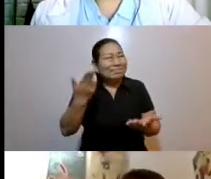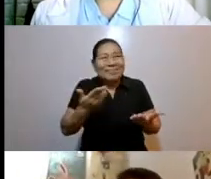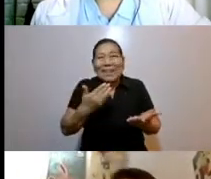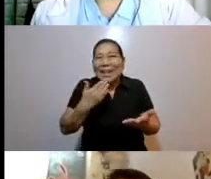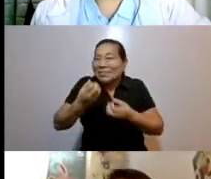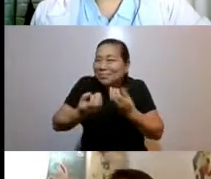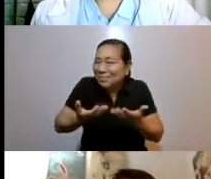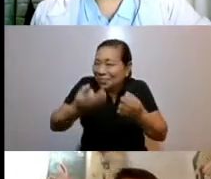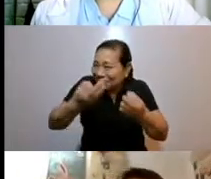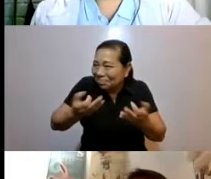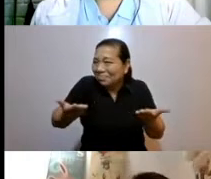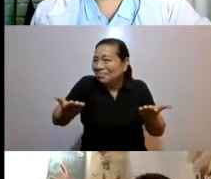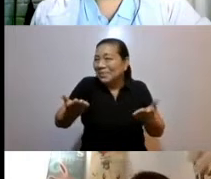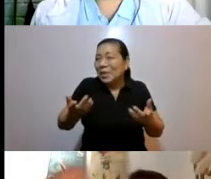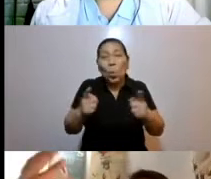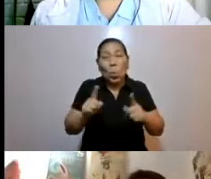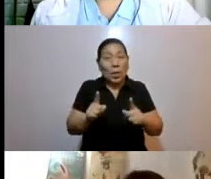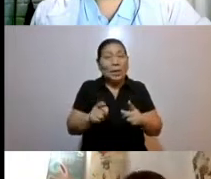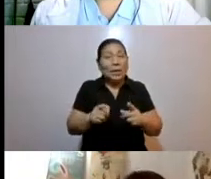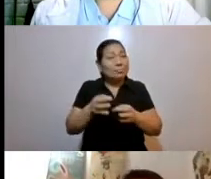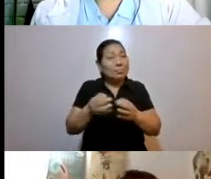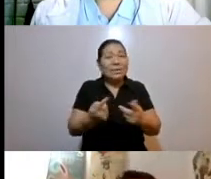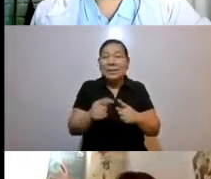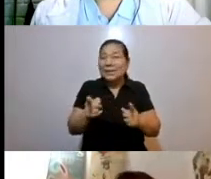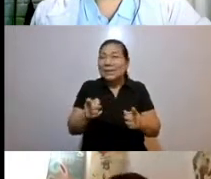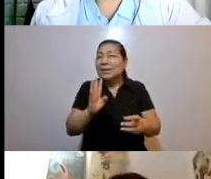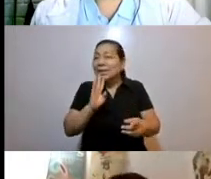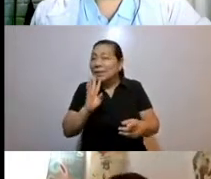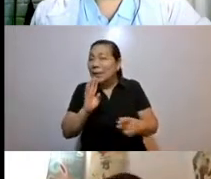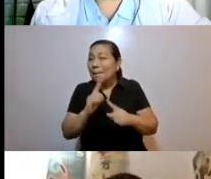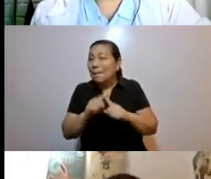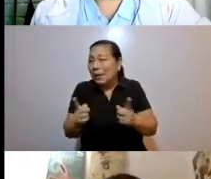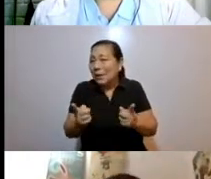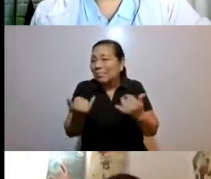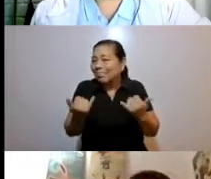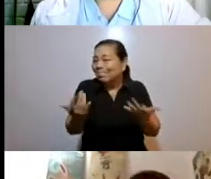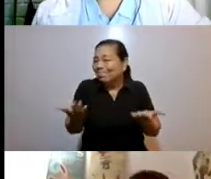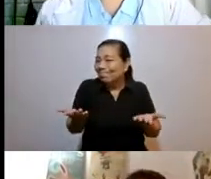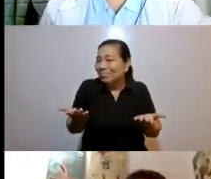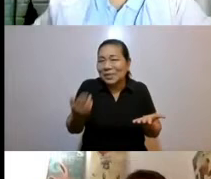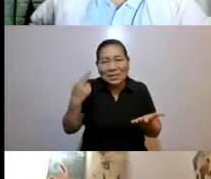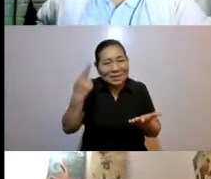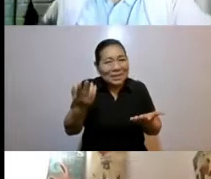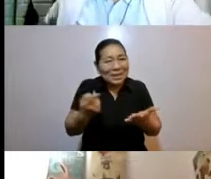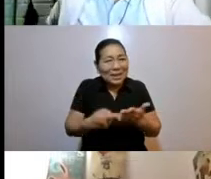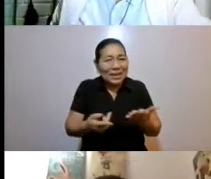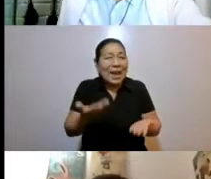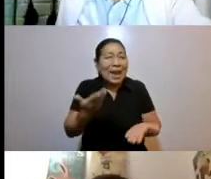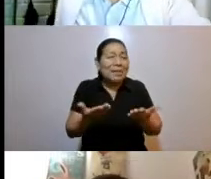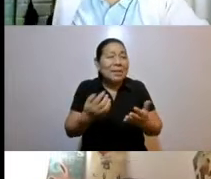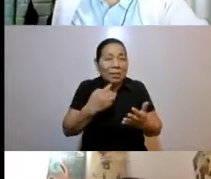¿no? Entonces, cuando la expectativa es irracional hay que comentarla, que eso pues es irracional y que hay que